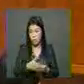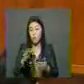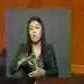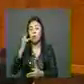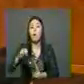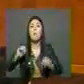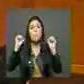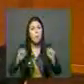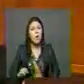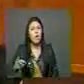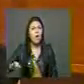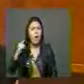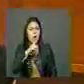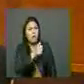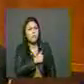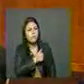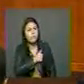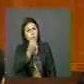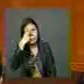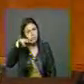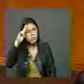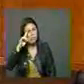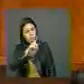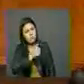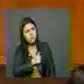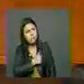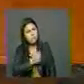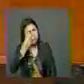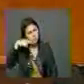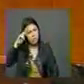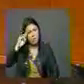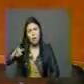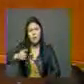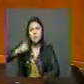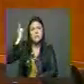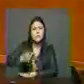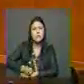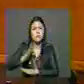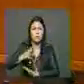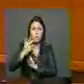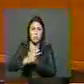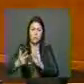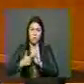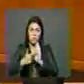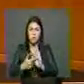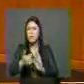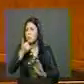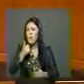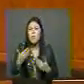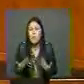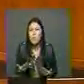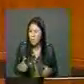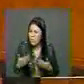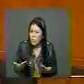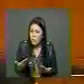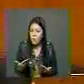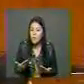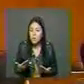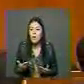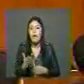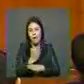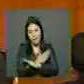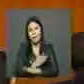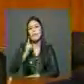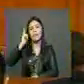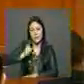efectúen interpretaciones de sentencias de constitucionalidad. Esto ocurrió con la